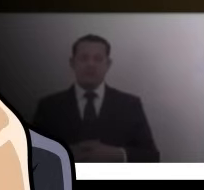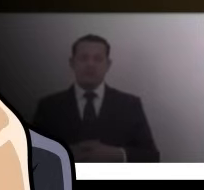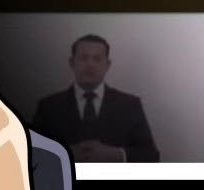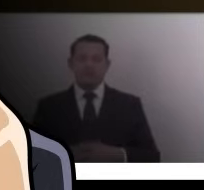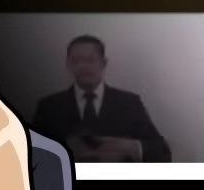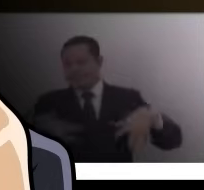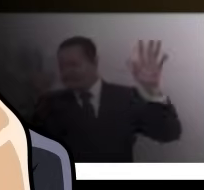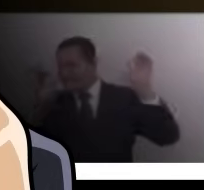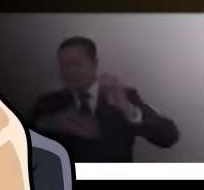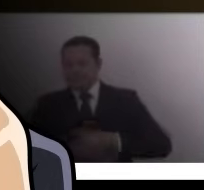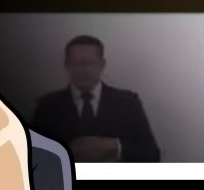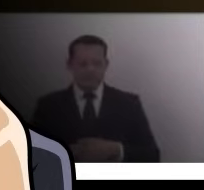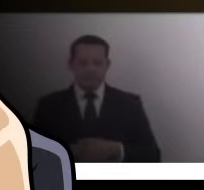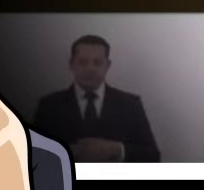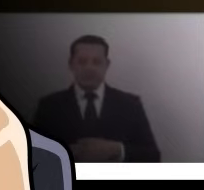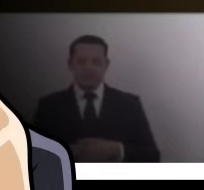No, hombre.